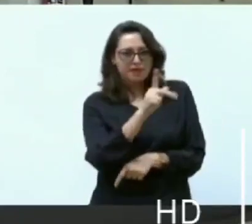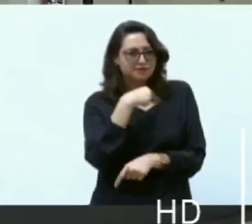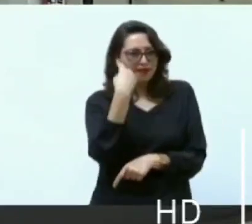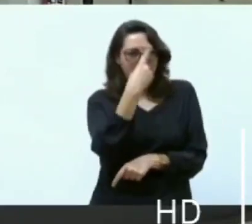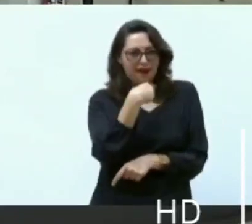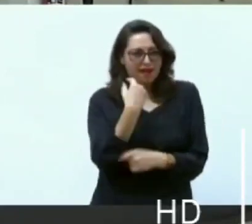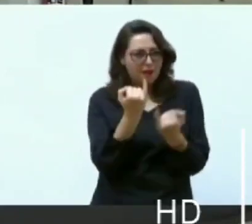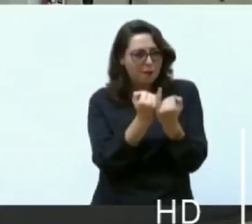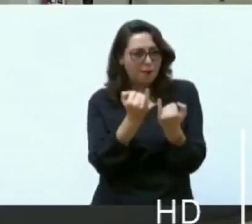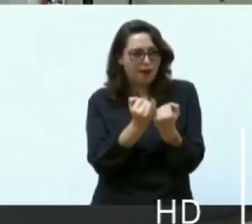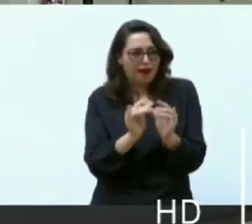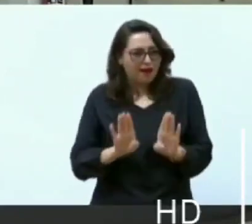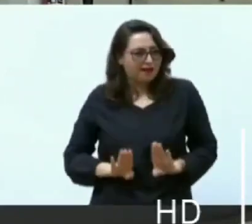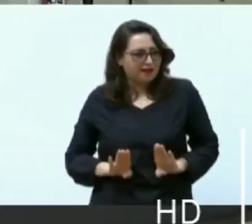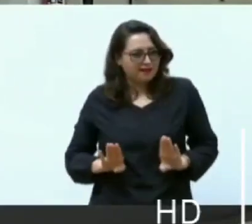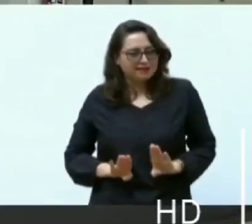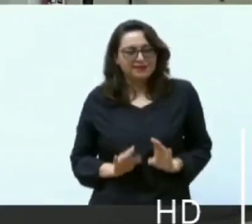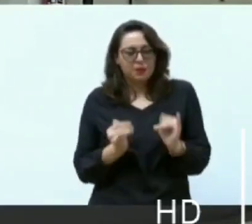Carlos